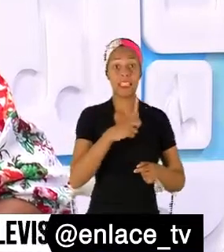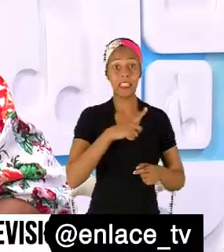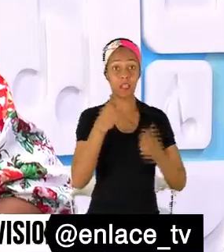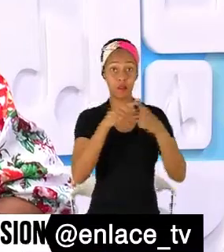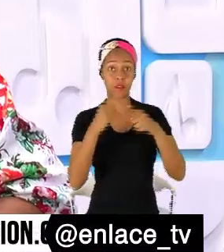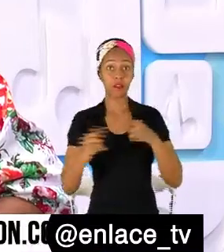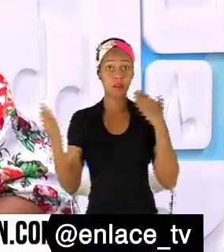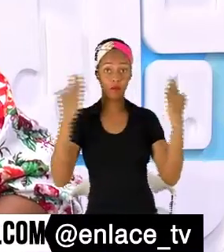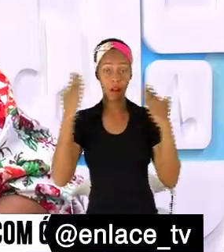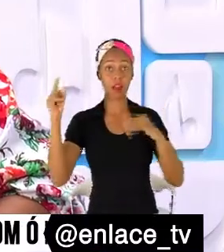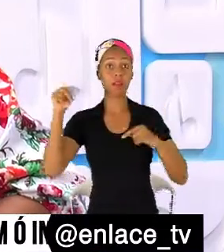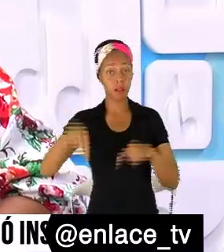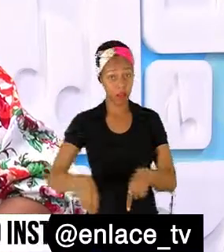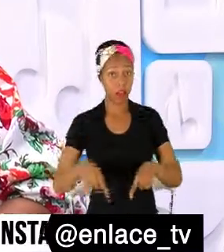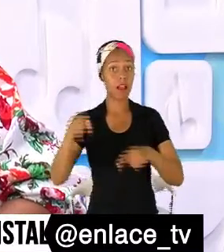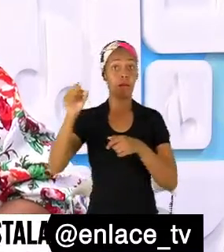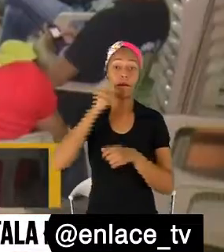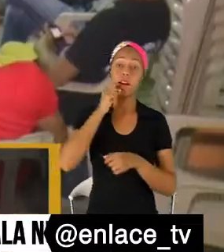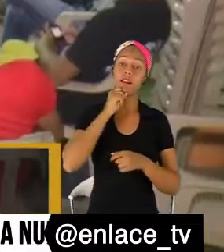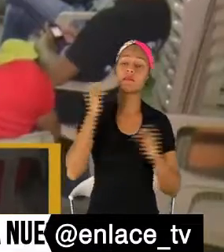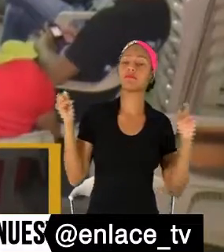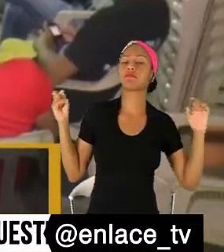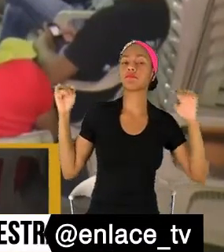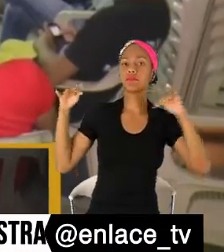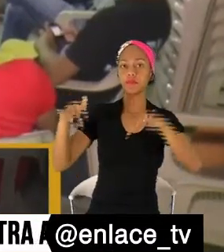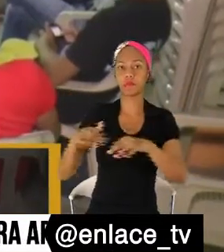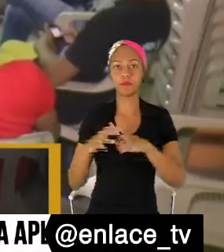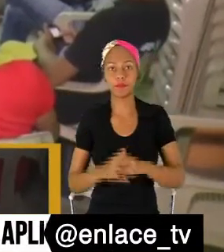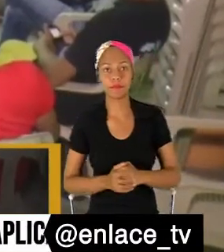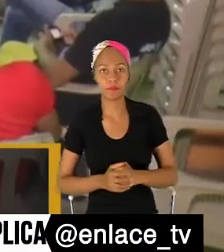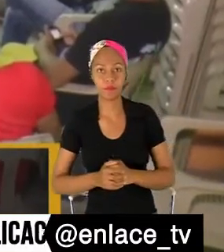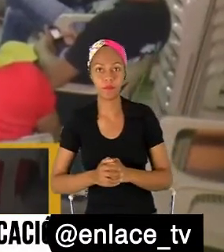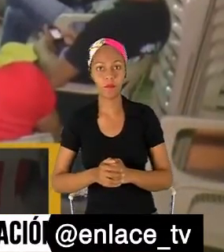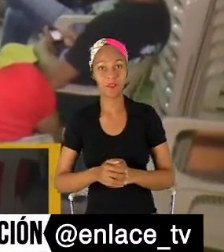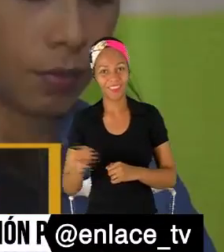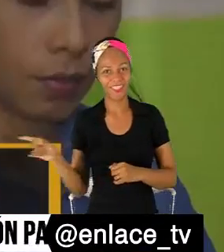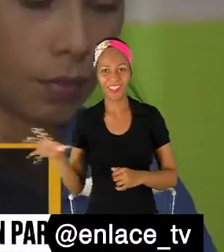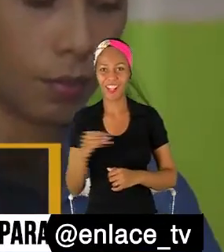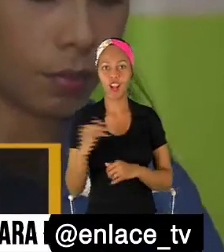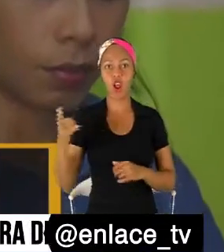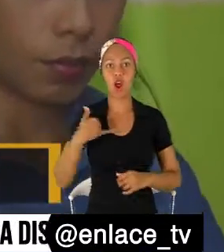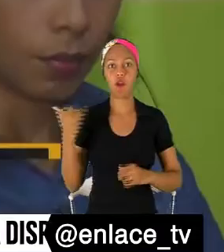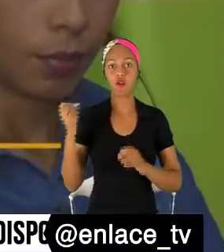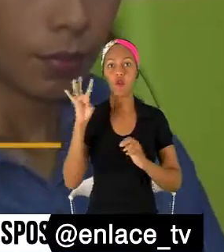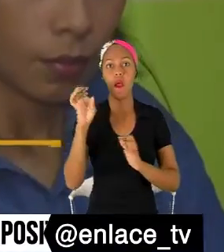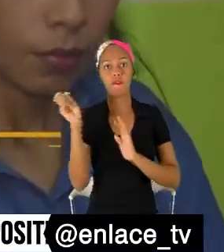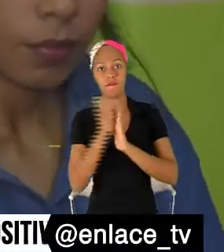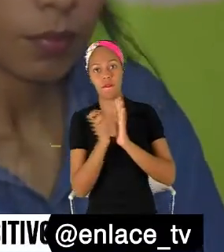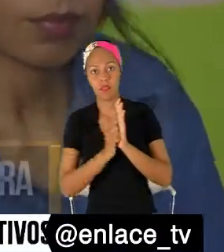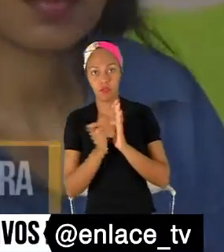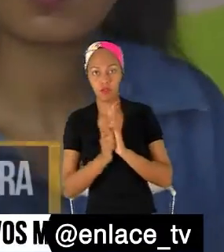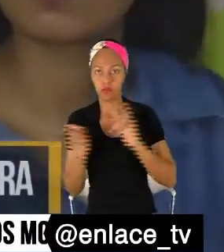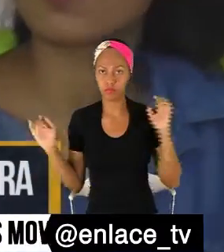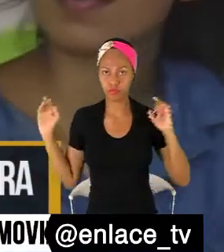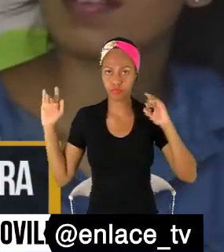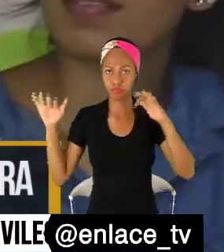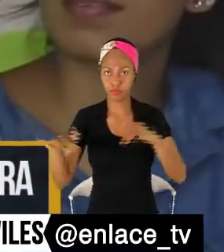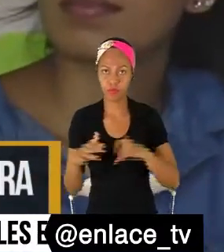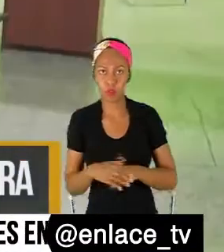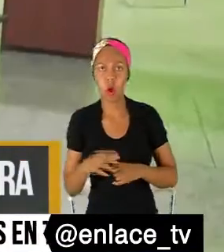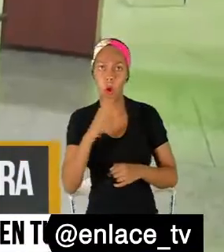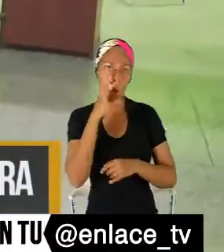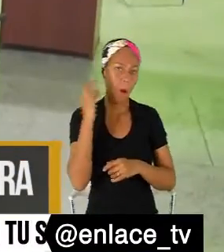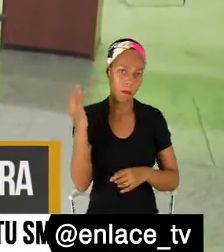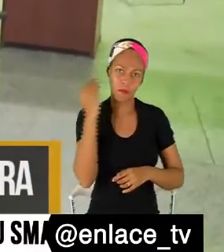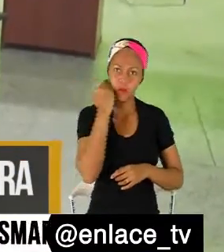esta reunión. El colectivo llamado Barranca Bermeja Joven realiza por novena vez su encuentro, un espacio conformado por hombres y